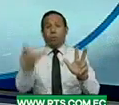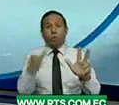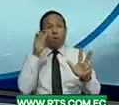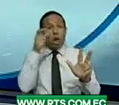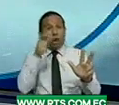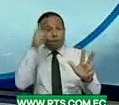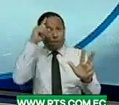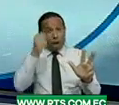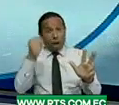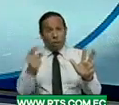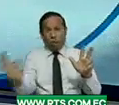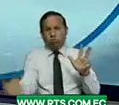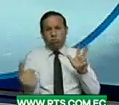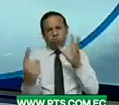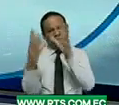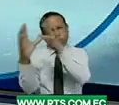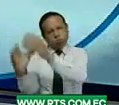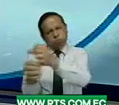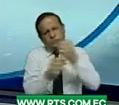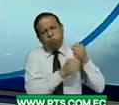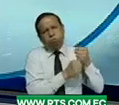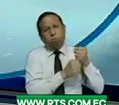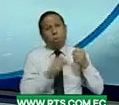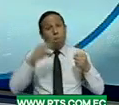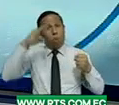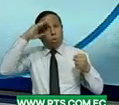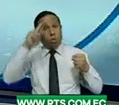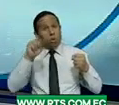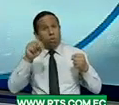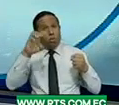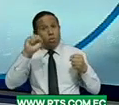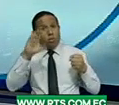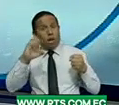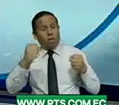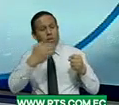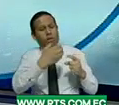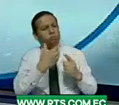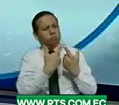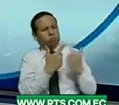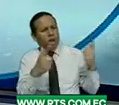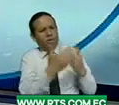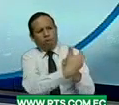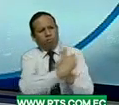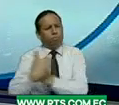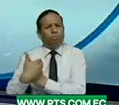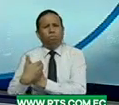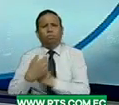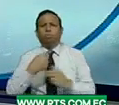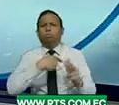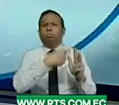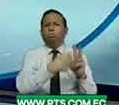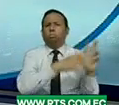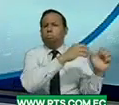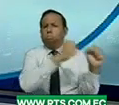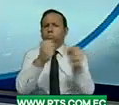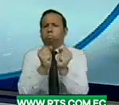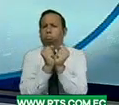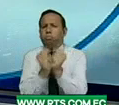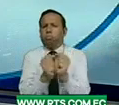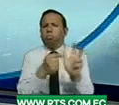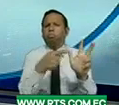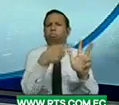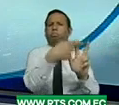fue liberado por la UNACE el fin de semana. Entre los detenidos hay un policía en servicio